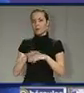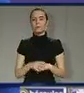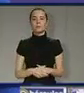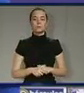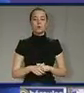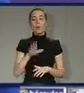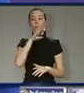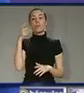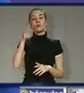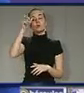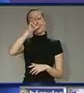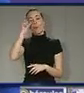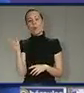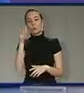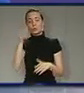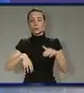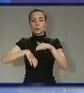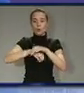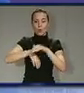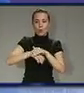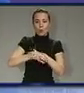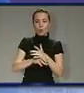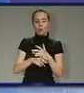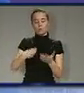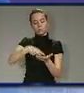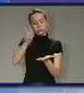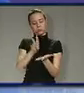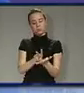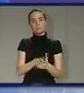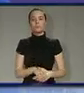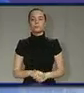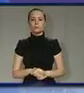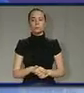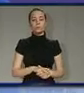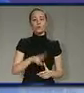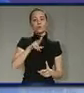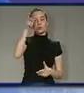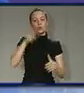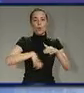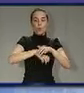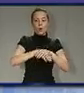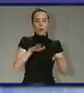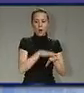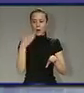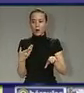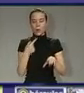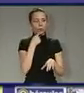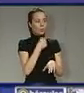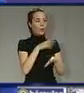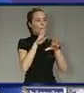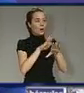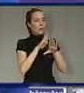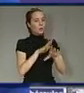Mi queja... ...es que había dos jugadores nuestros... ...al lado de la pelota... ...y los dos se han quedado parados... ...diciéndoles al jugador... ...que la tire